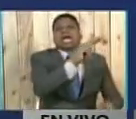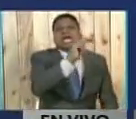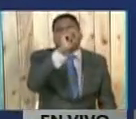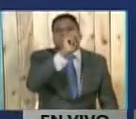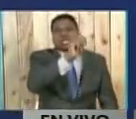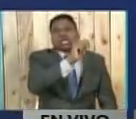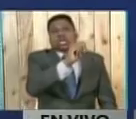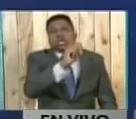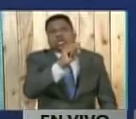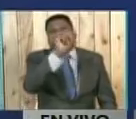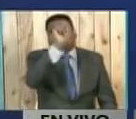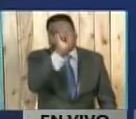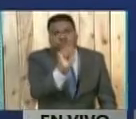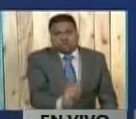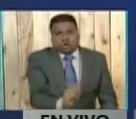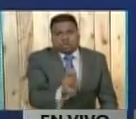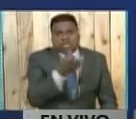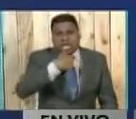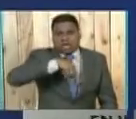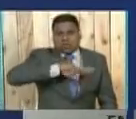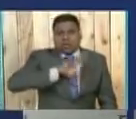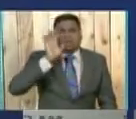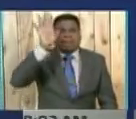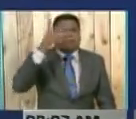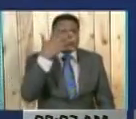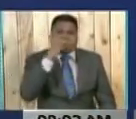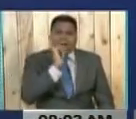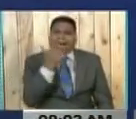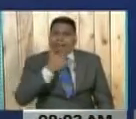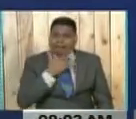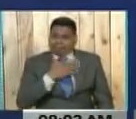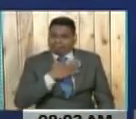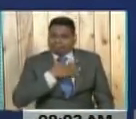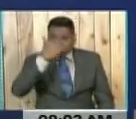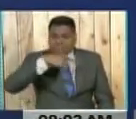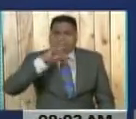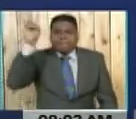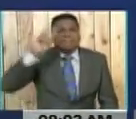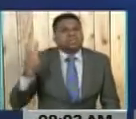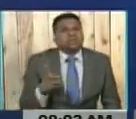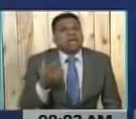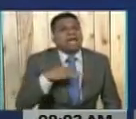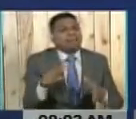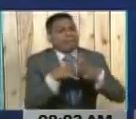Caribe suramericano. Allí está una reserva gigantesca de gas.